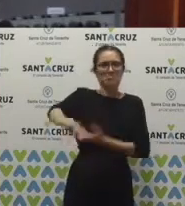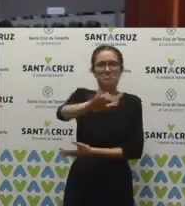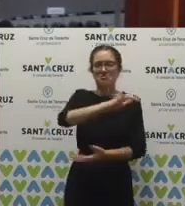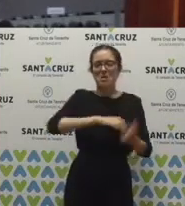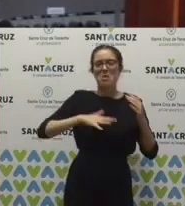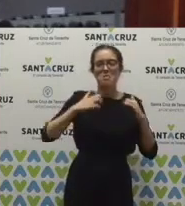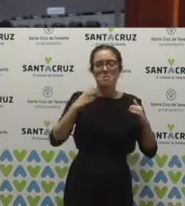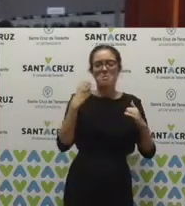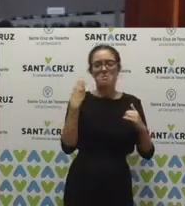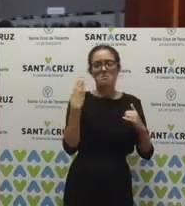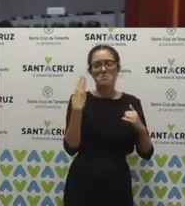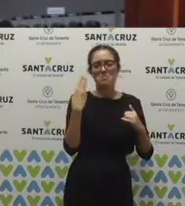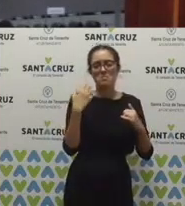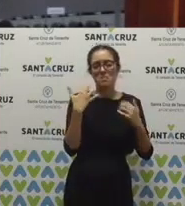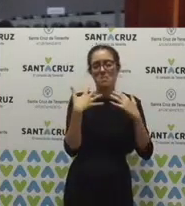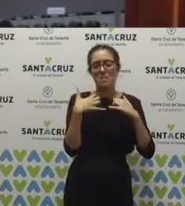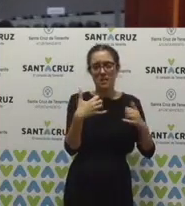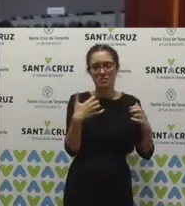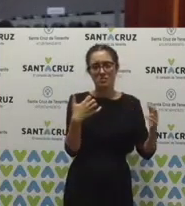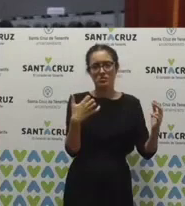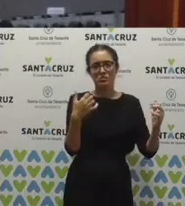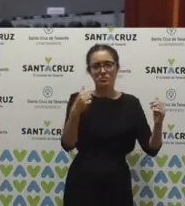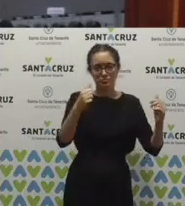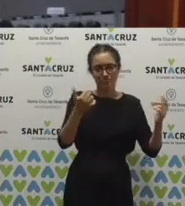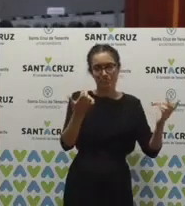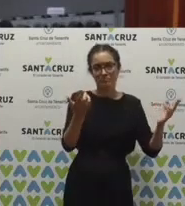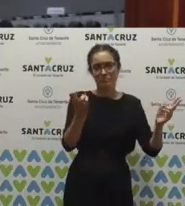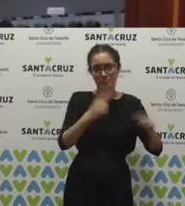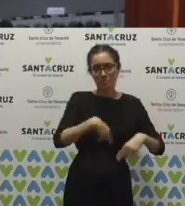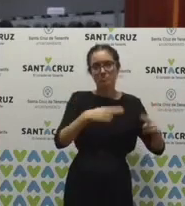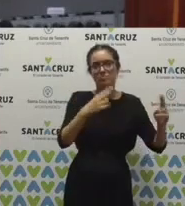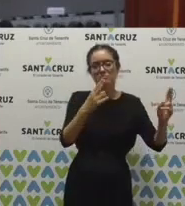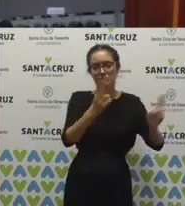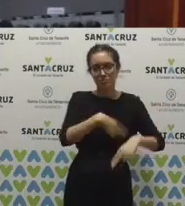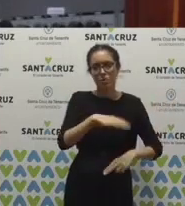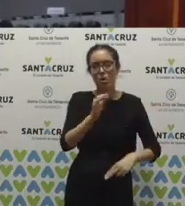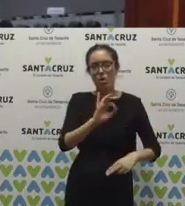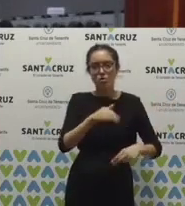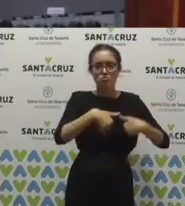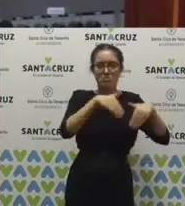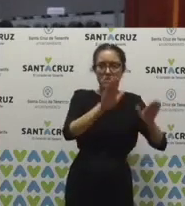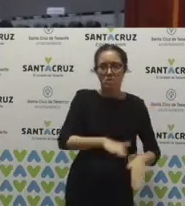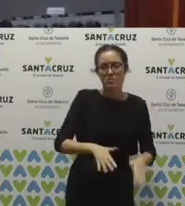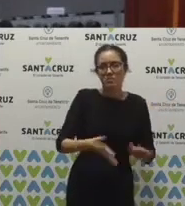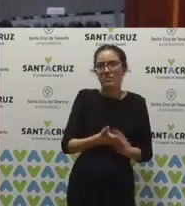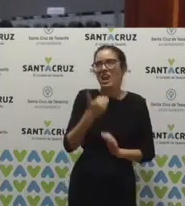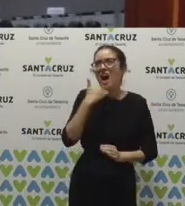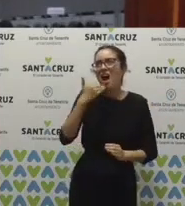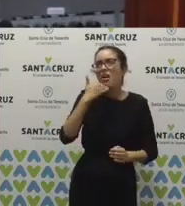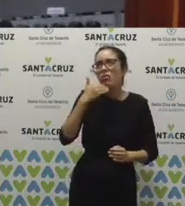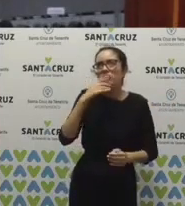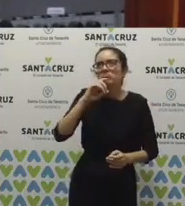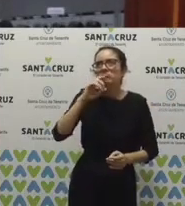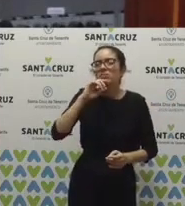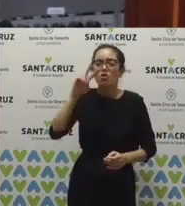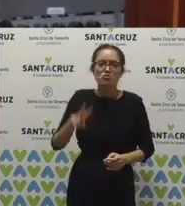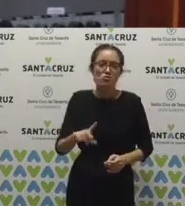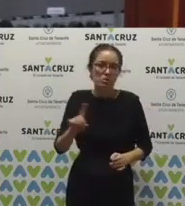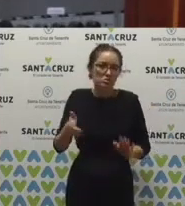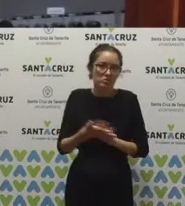pleno durante el transcurso del mismo que no se le pide poner un hombre en la luna y estamos hablando de simplemente en pleno